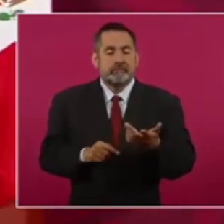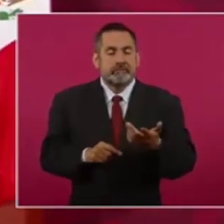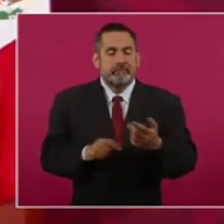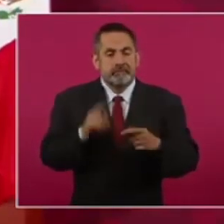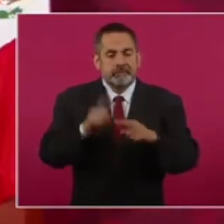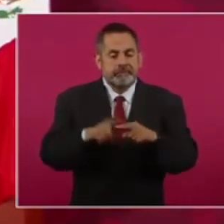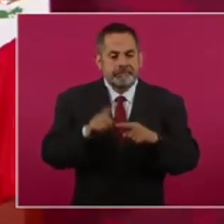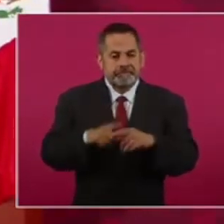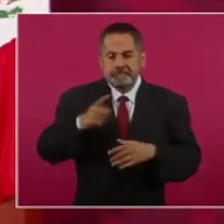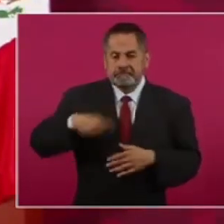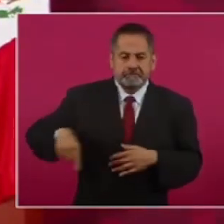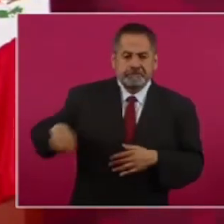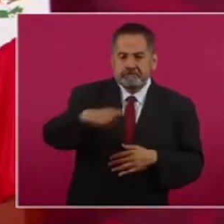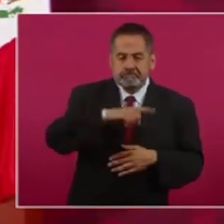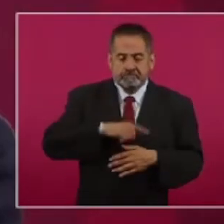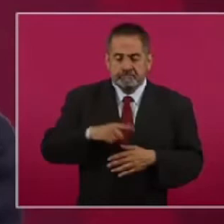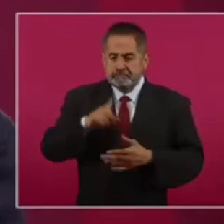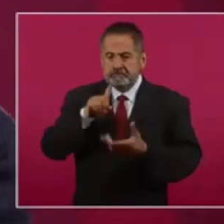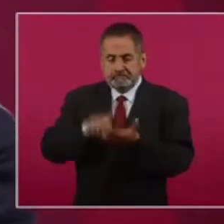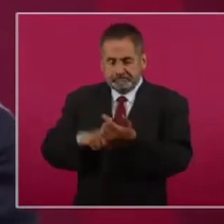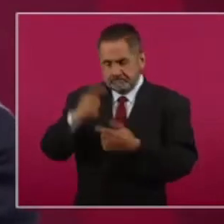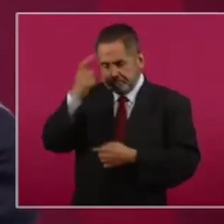es el mantener valores,